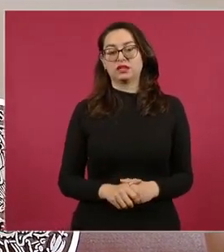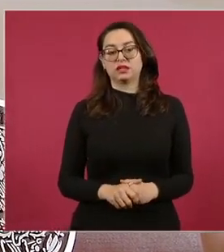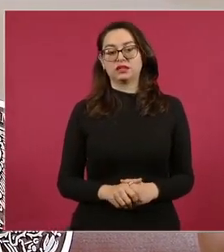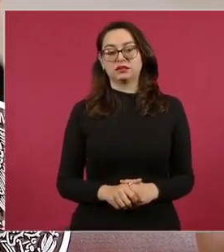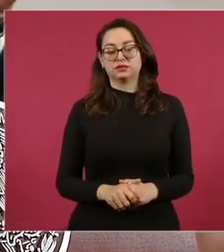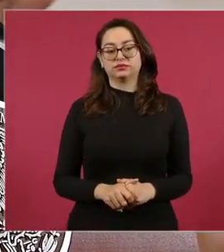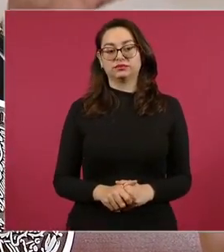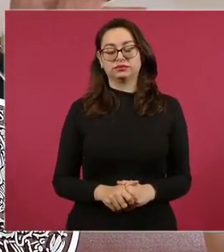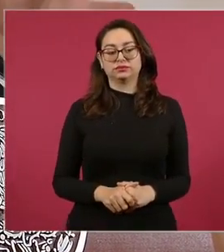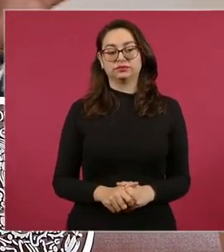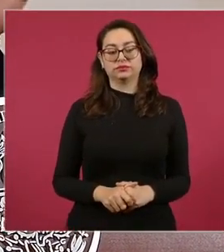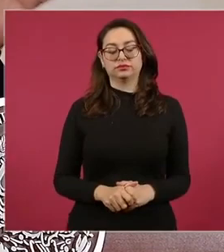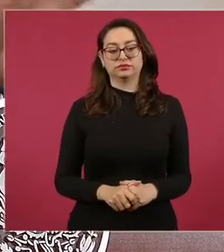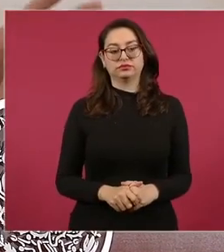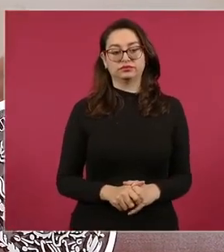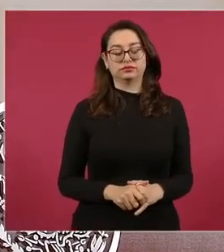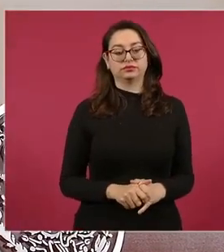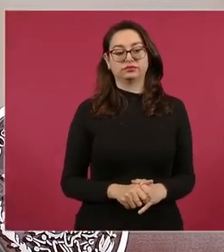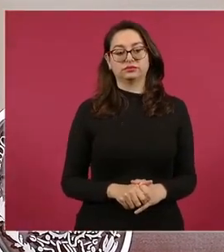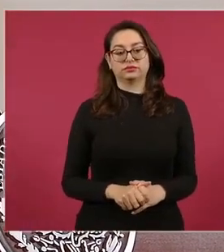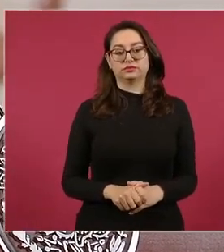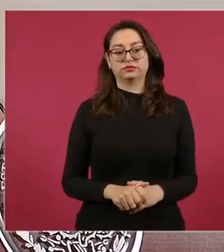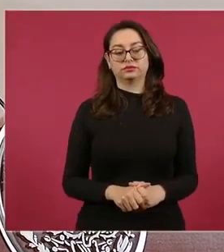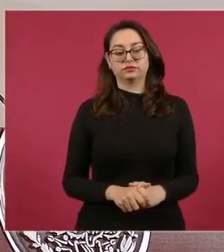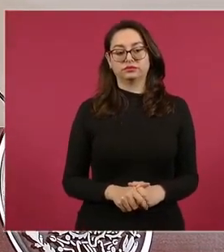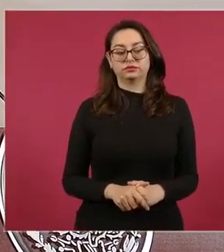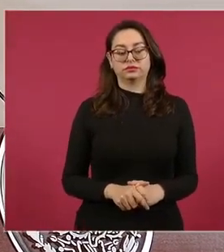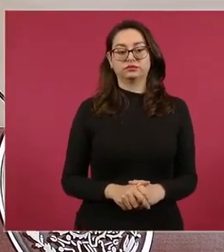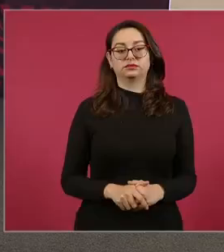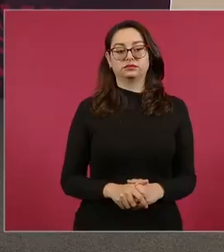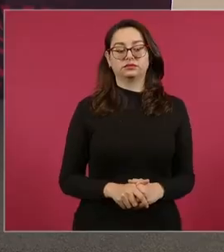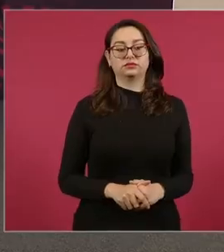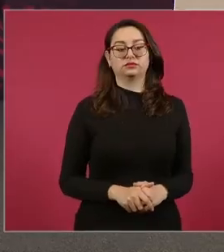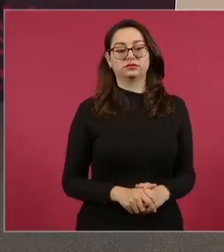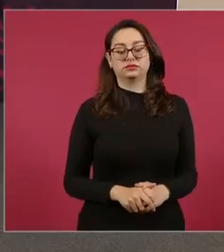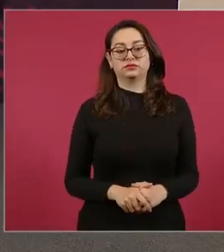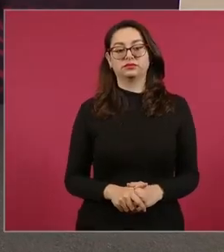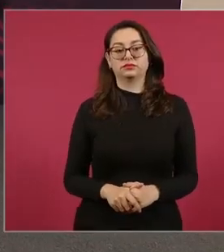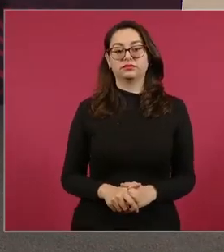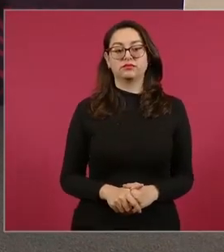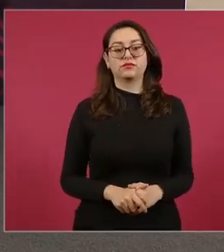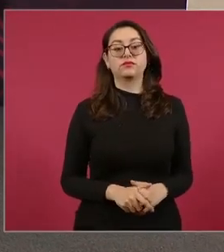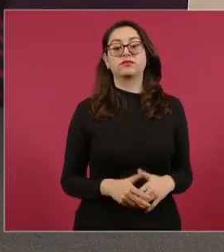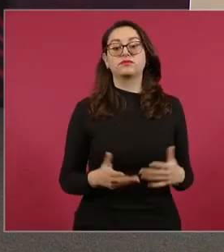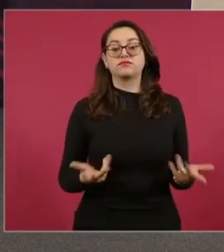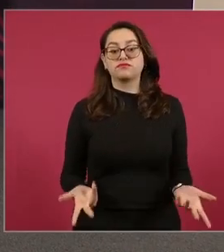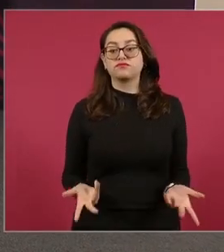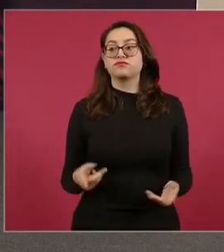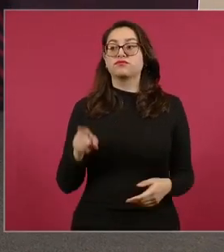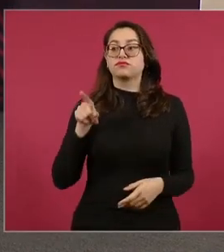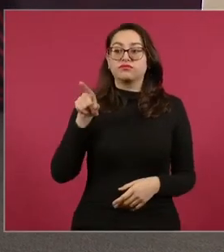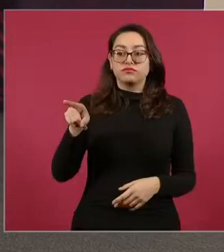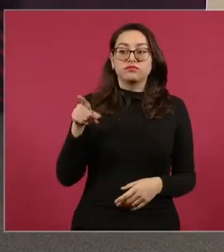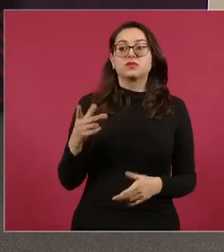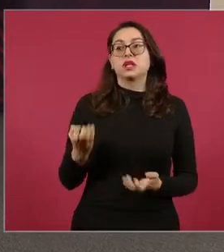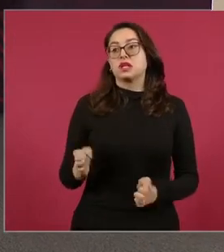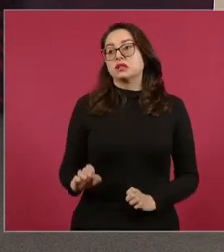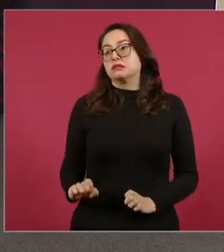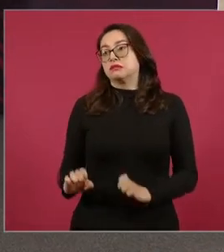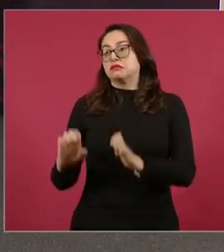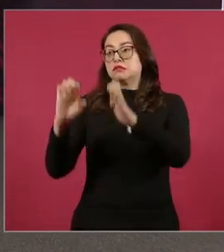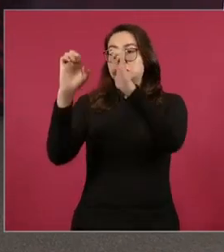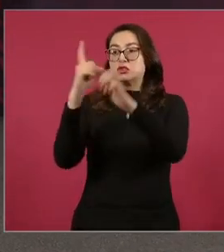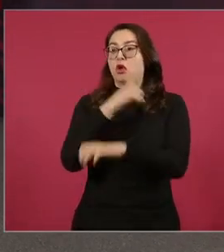Se construye o se reconstruye un edificio.